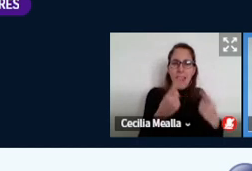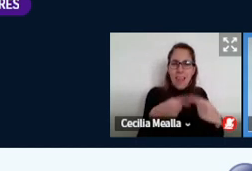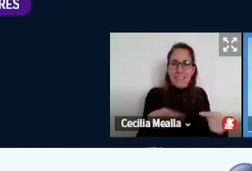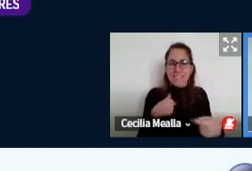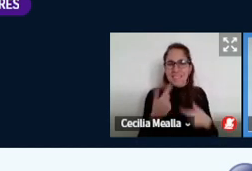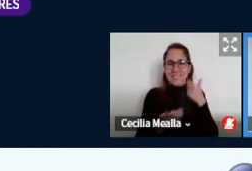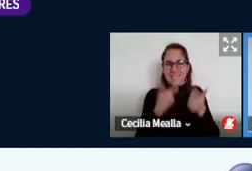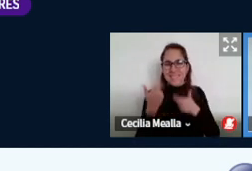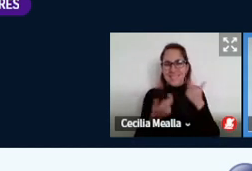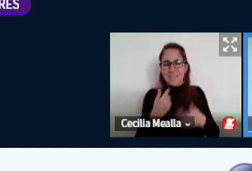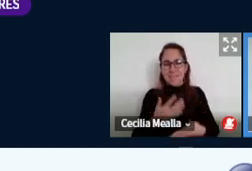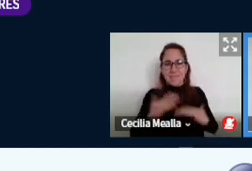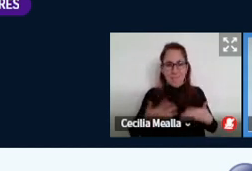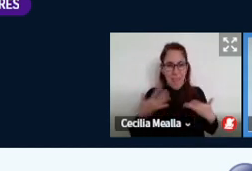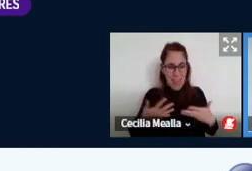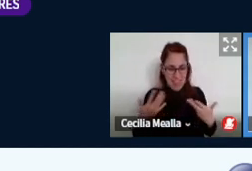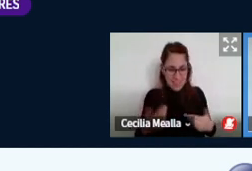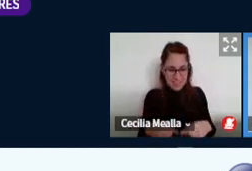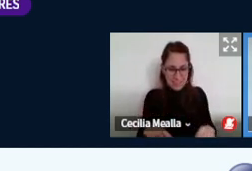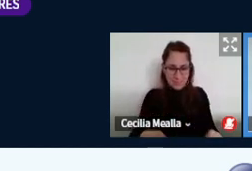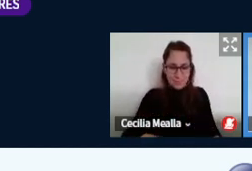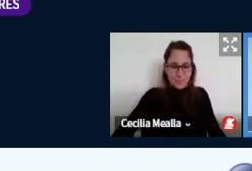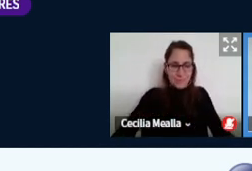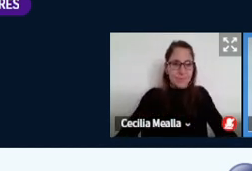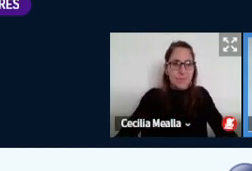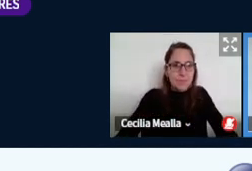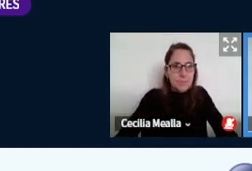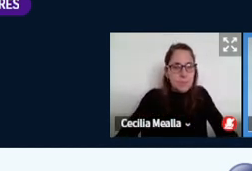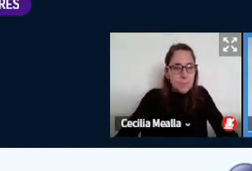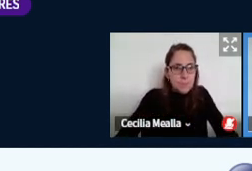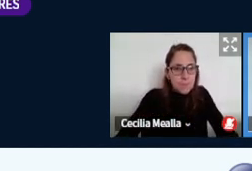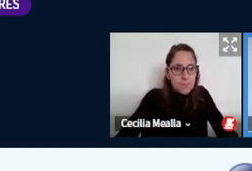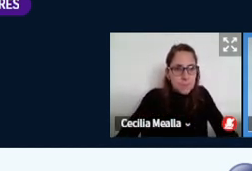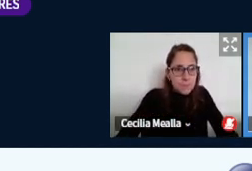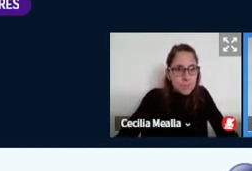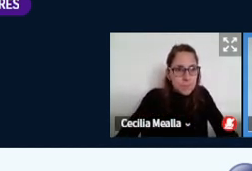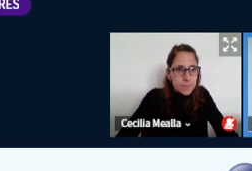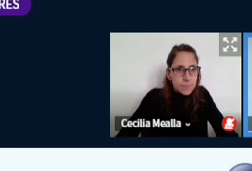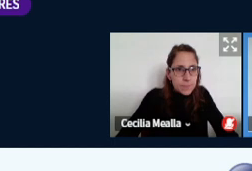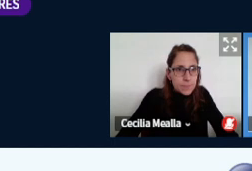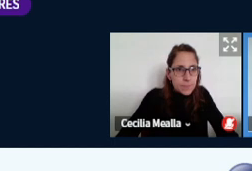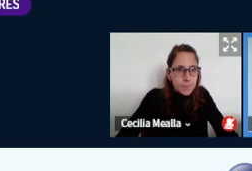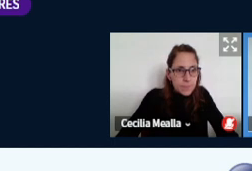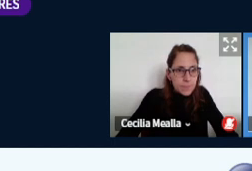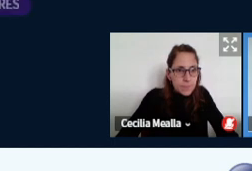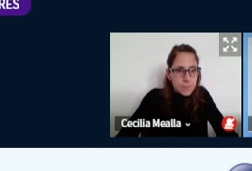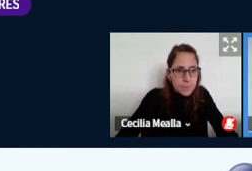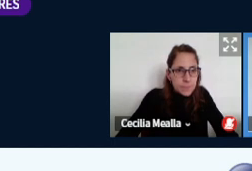el mes. Me dieron la energía. A veces pasa que